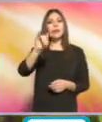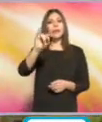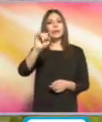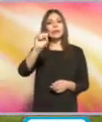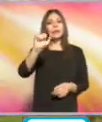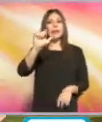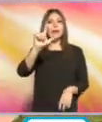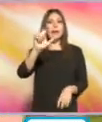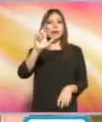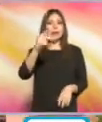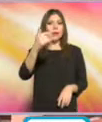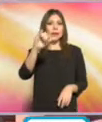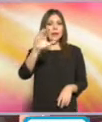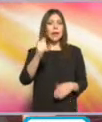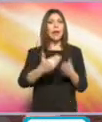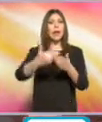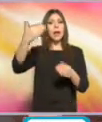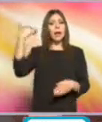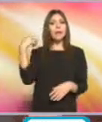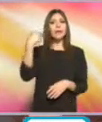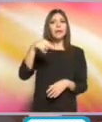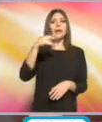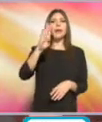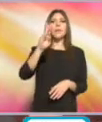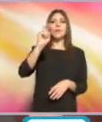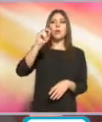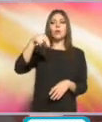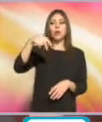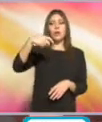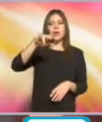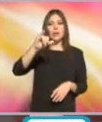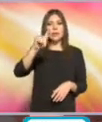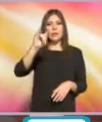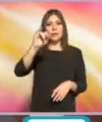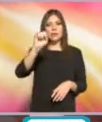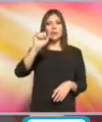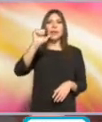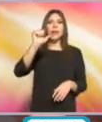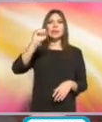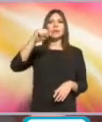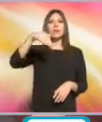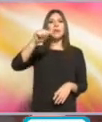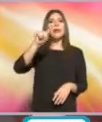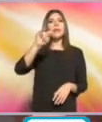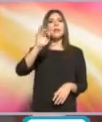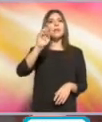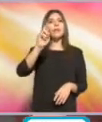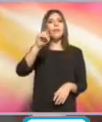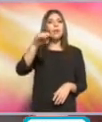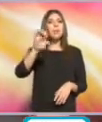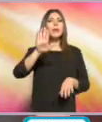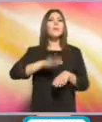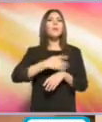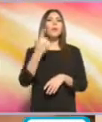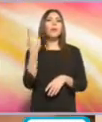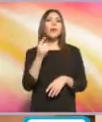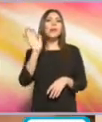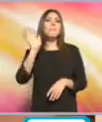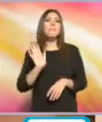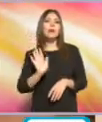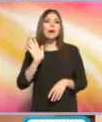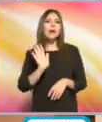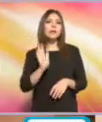llamada bronquitis asmatiforme. ¿Qué tiene que ver con el asma? Sí, ¿Sí? se parece al asma, ¿no? Por eso es